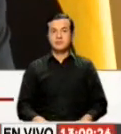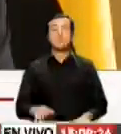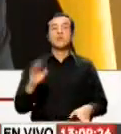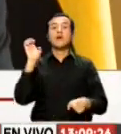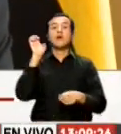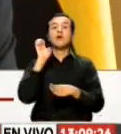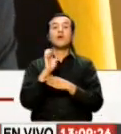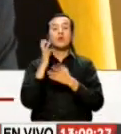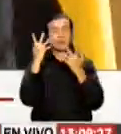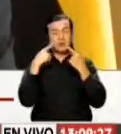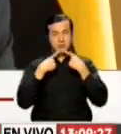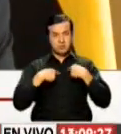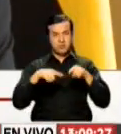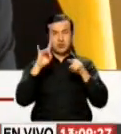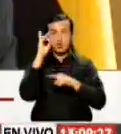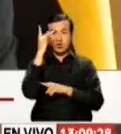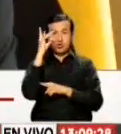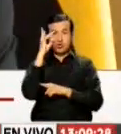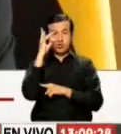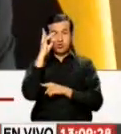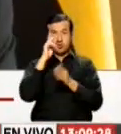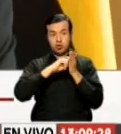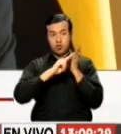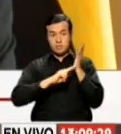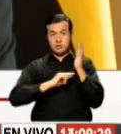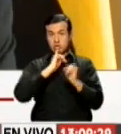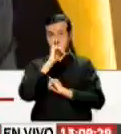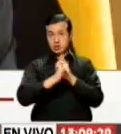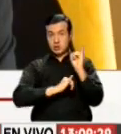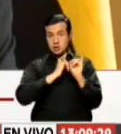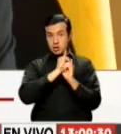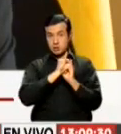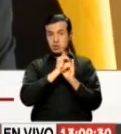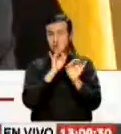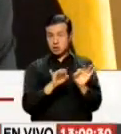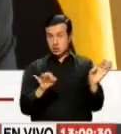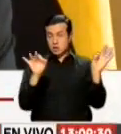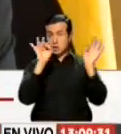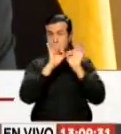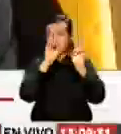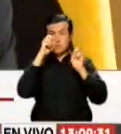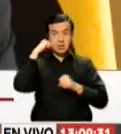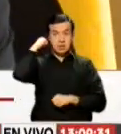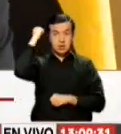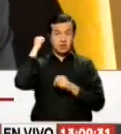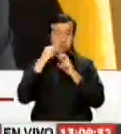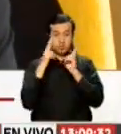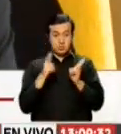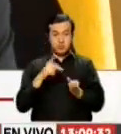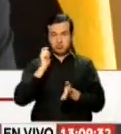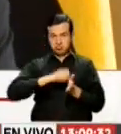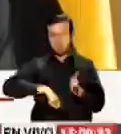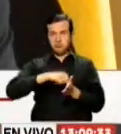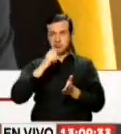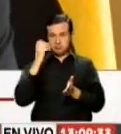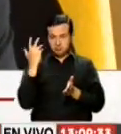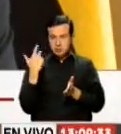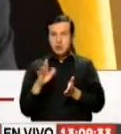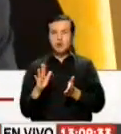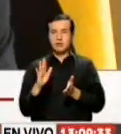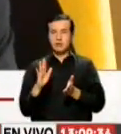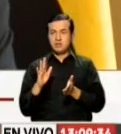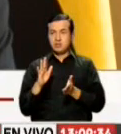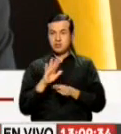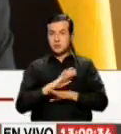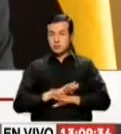Ecuador ha ratificado las 18 convenciones internacionales fundamentales relativas a los derechos humanos, pero desde luego no